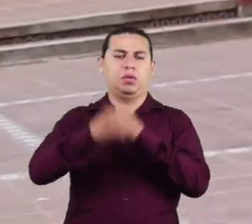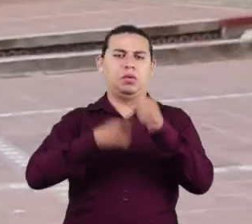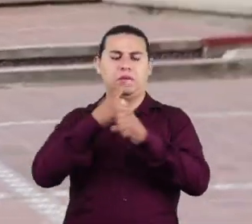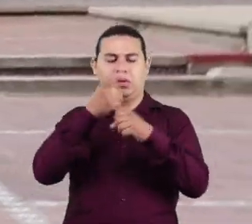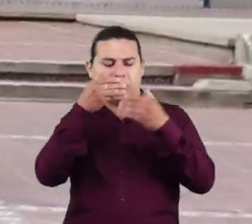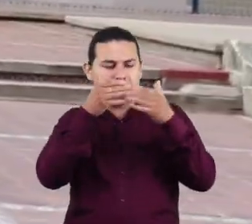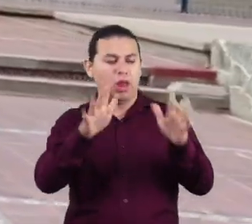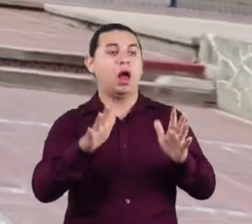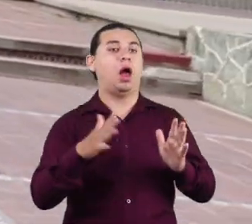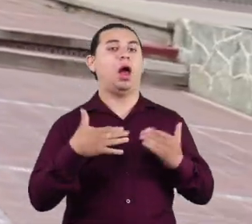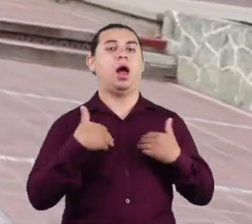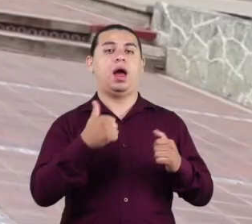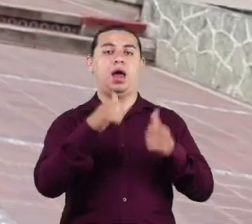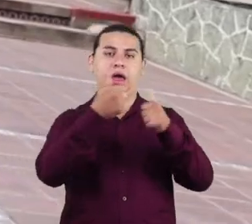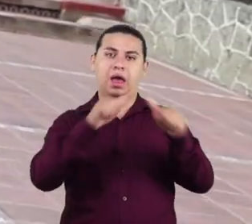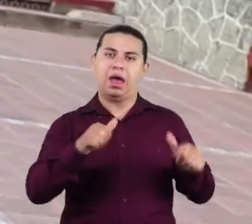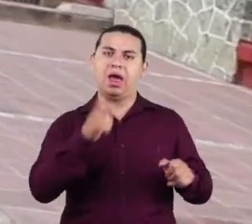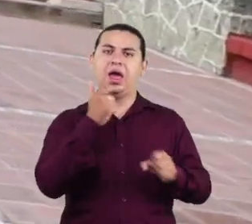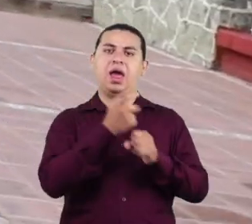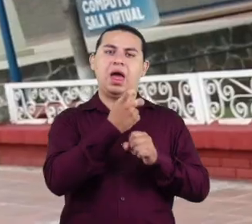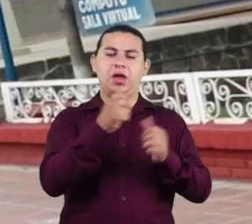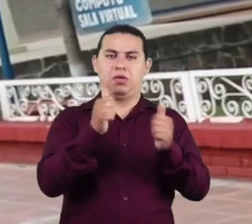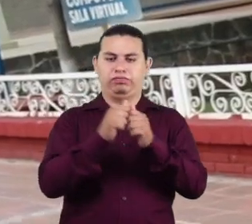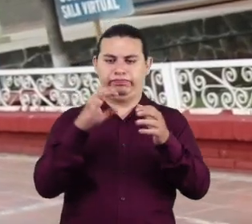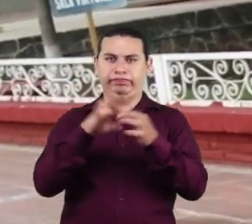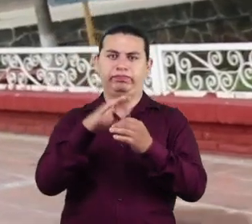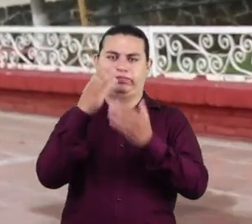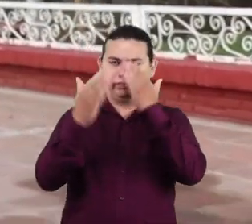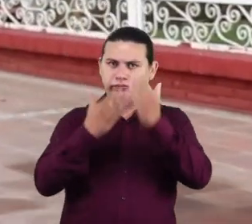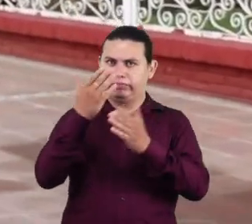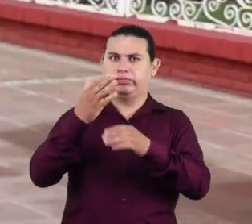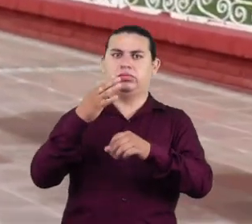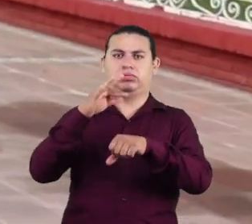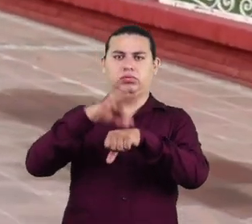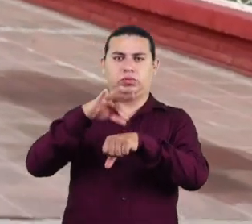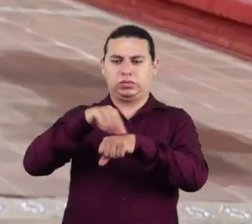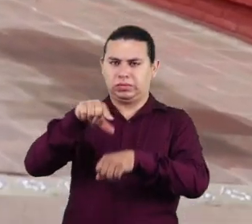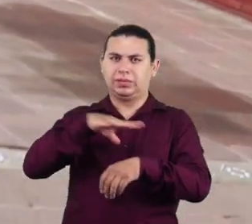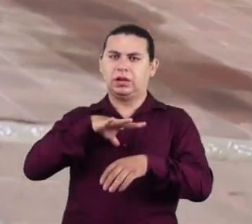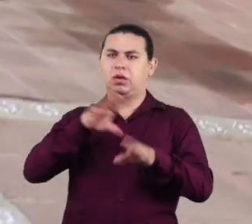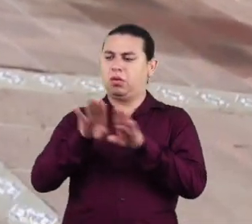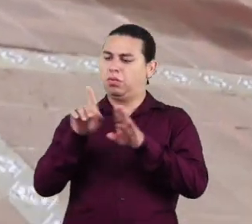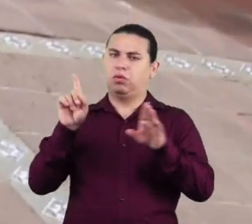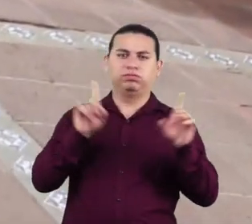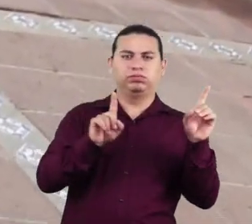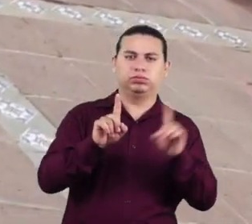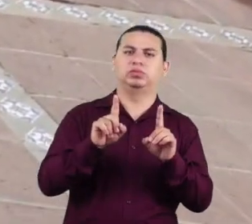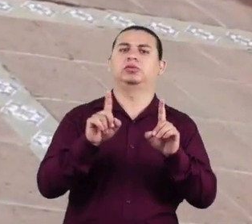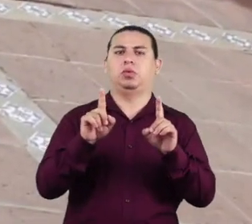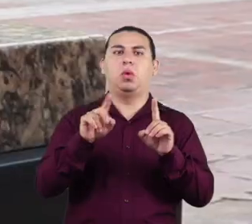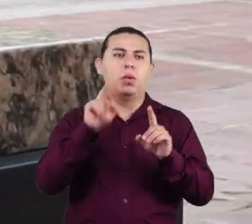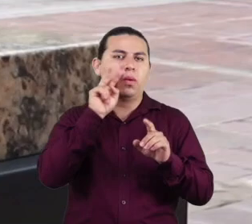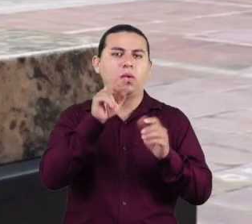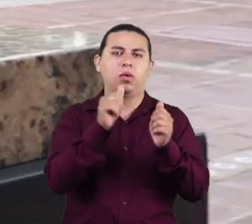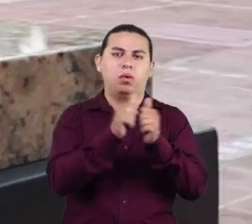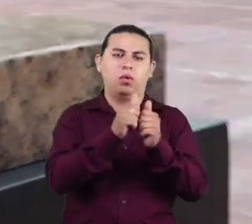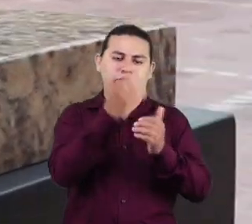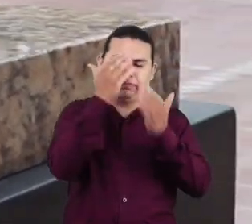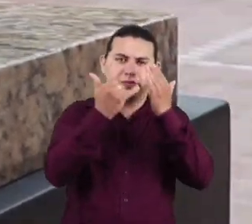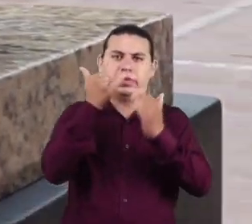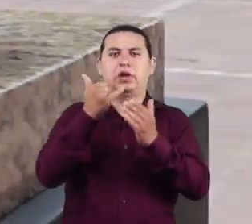dan la oportunidad de ver su obra, una magnífica exposición que la Facultad de Medicina en este campus